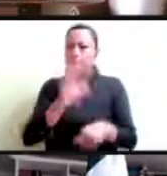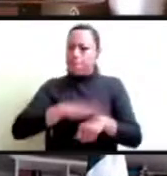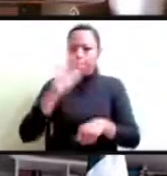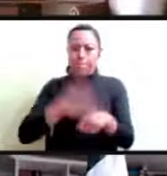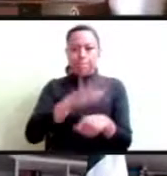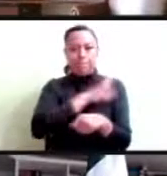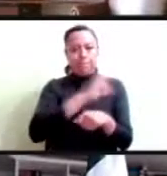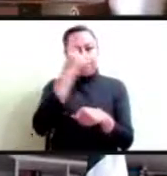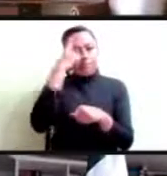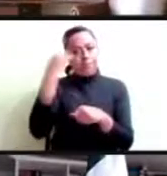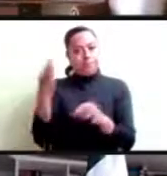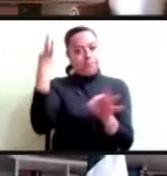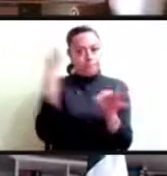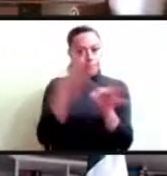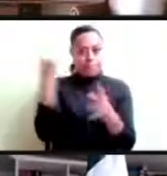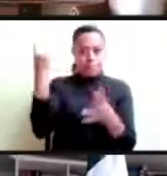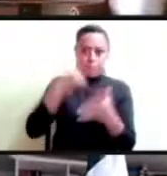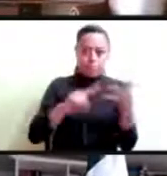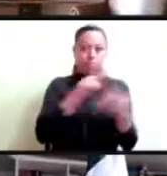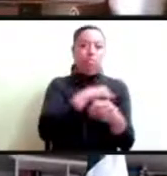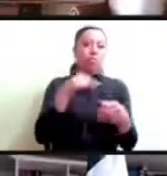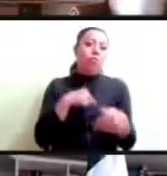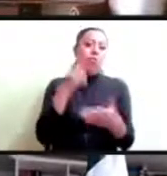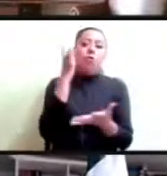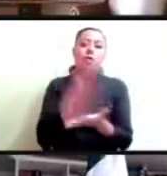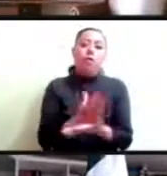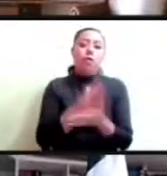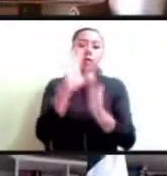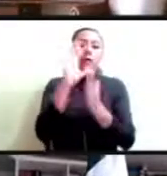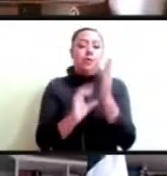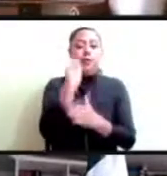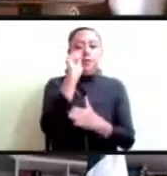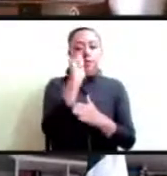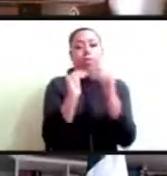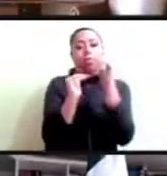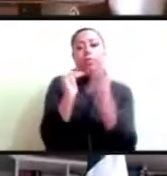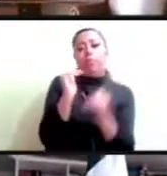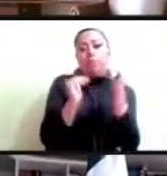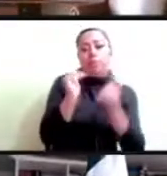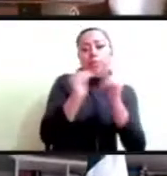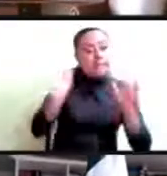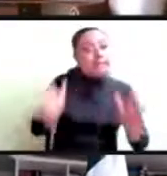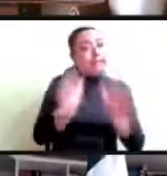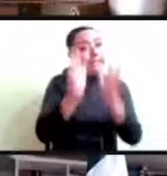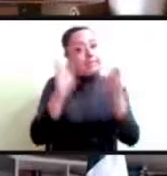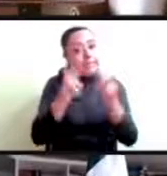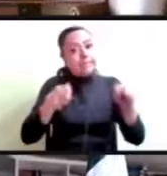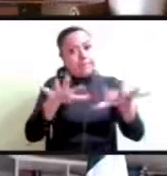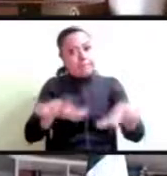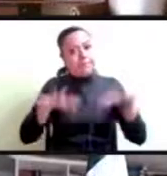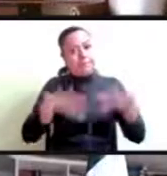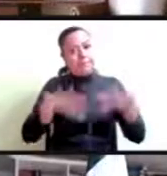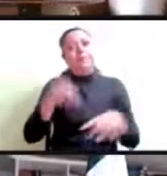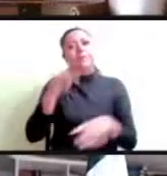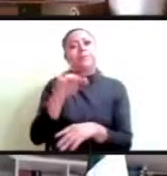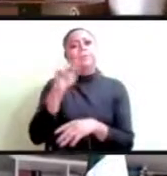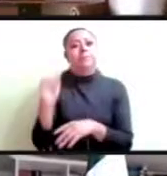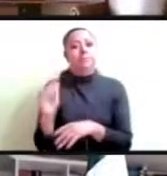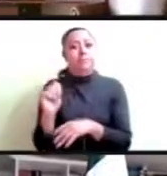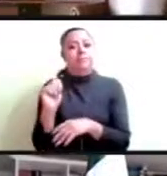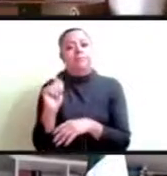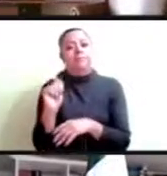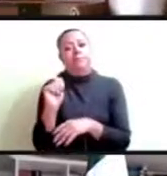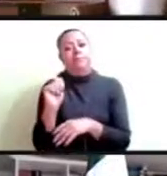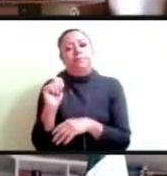no seamos sumisos en lo que nos dice nuestra Constitución como mandato de impulsar el Parlamento Metropolitano, que va a ser fundamental